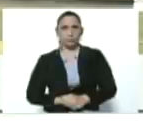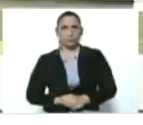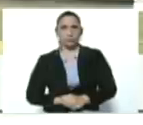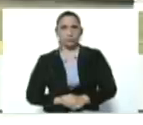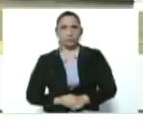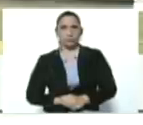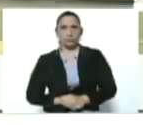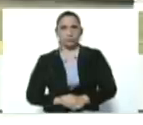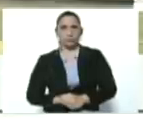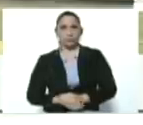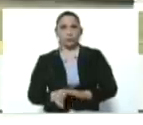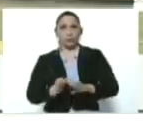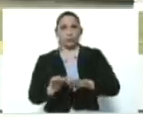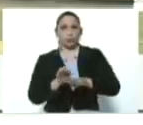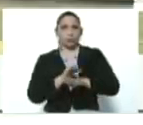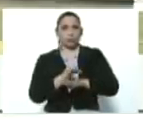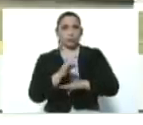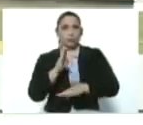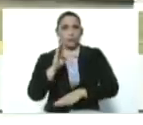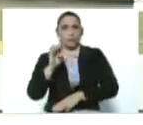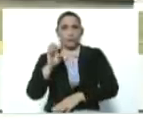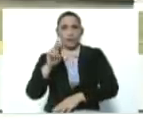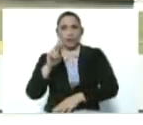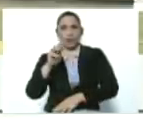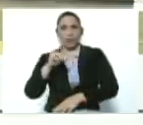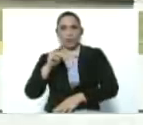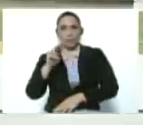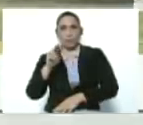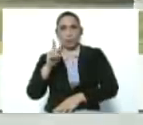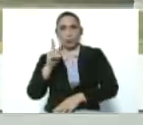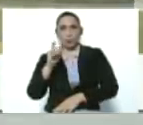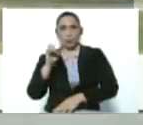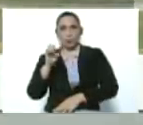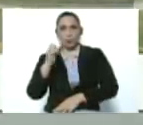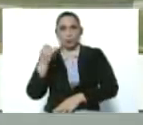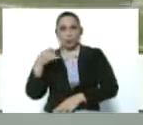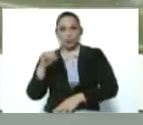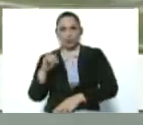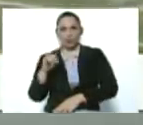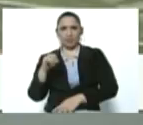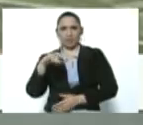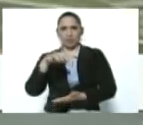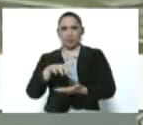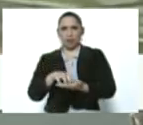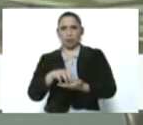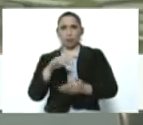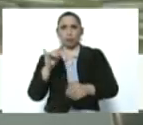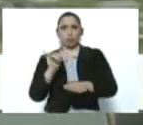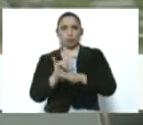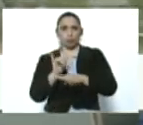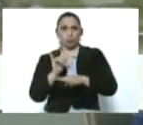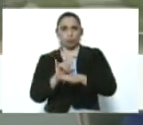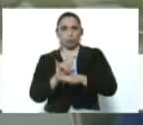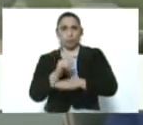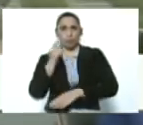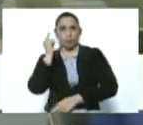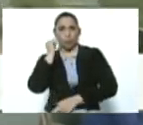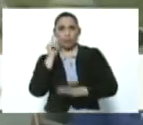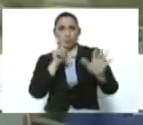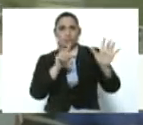municipio bermúdez estado sucre una mujer de 61 años ocupación